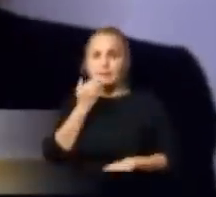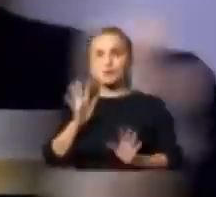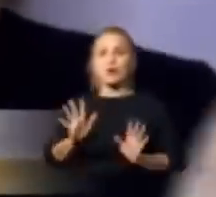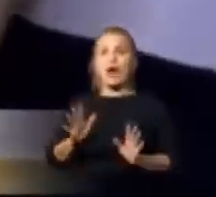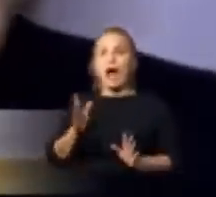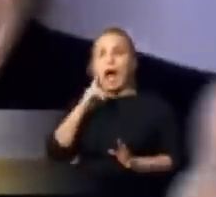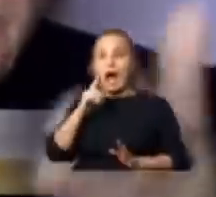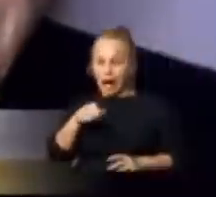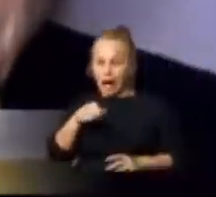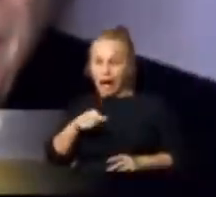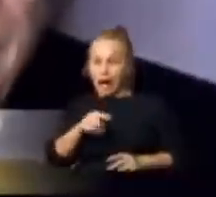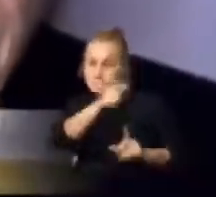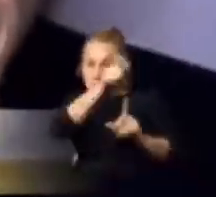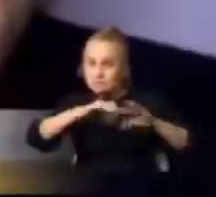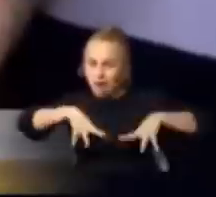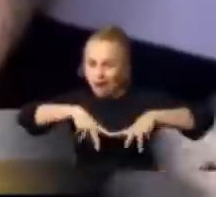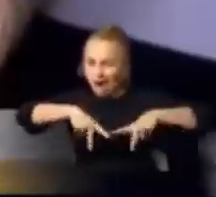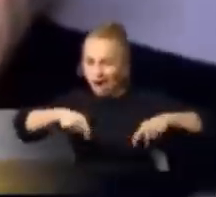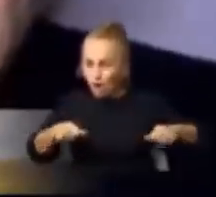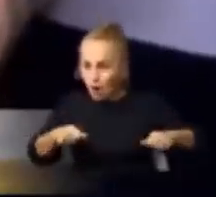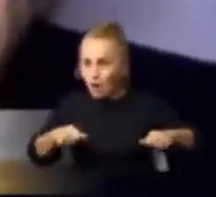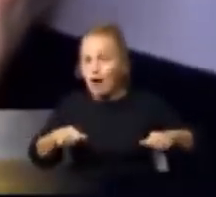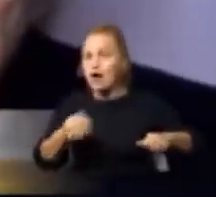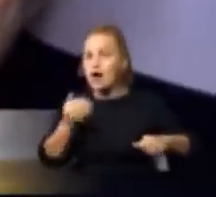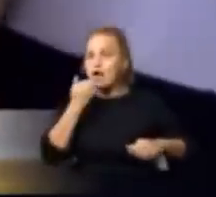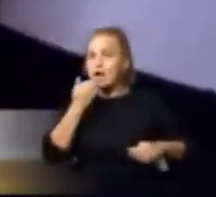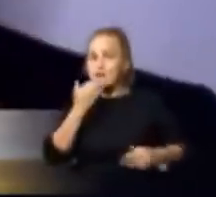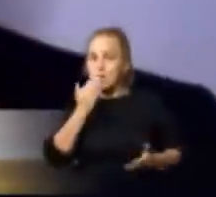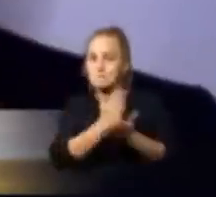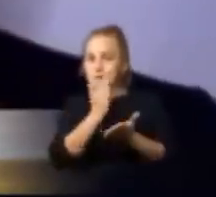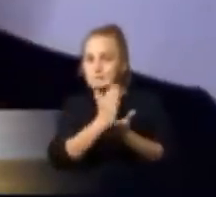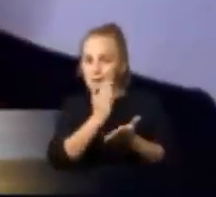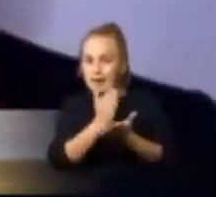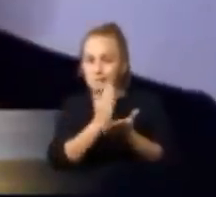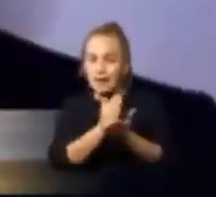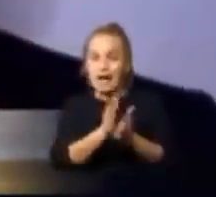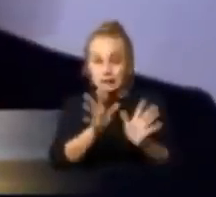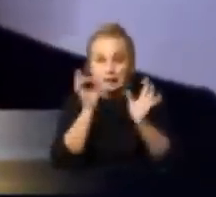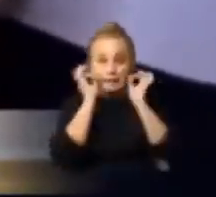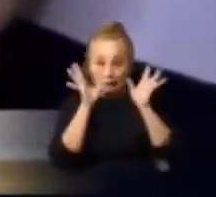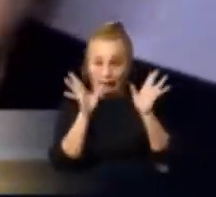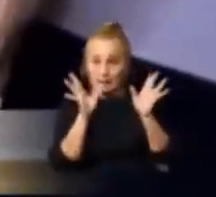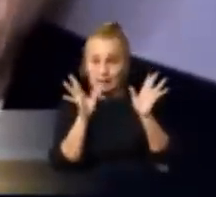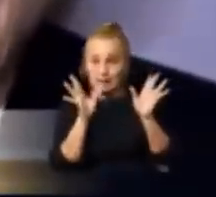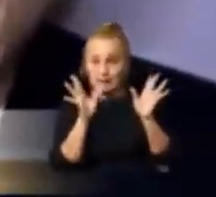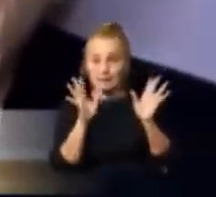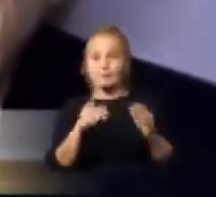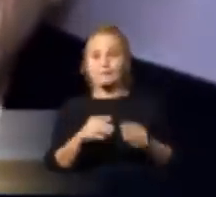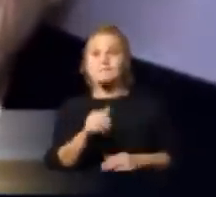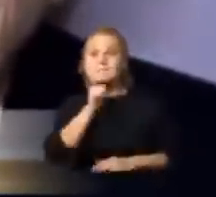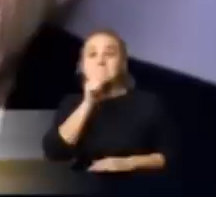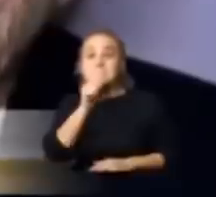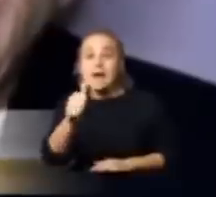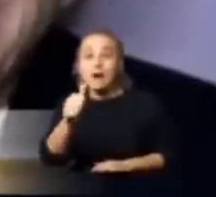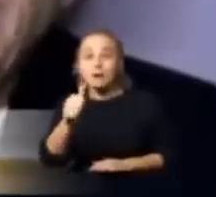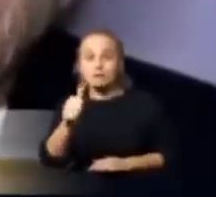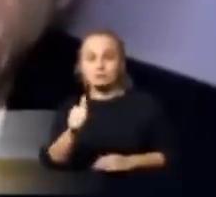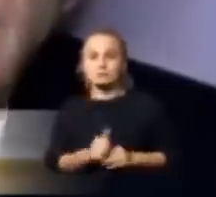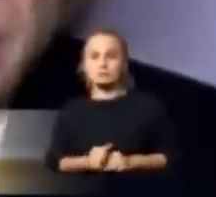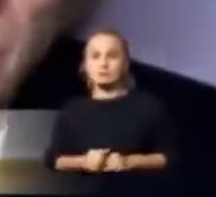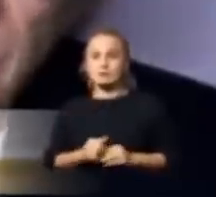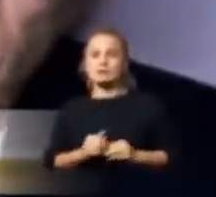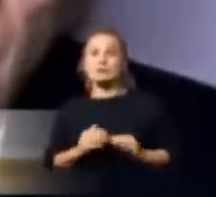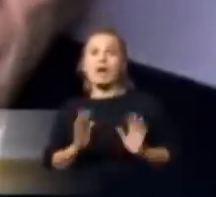Estado delinca, pues sí, eso no está bien, pero es más grave que delinca si se trata de un servidor público, y más grave aún si eso se